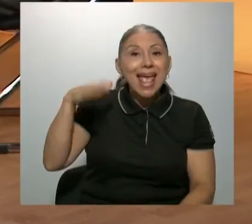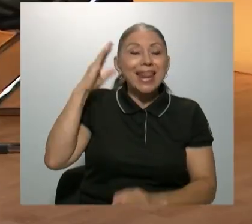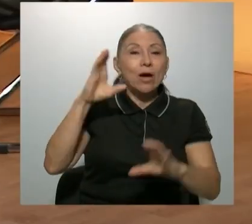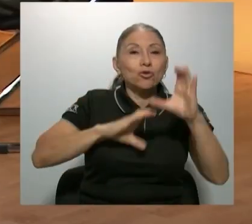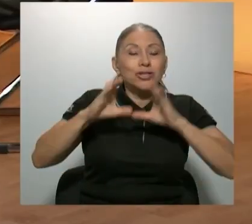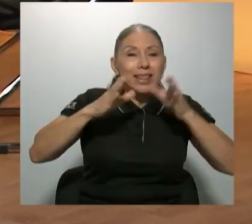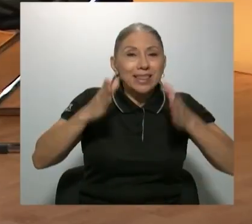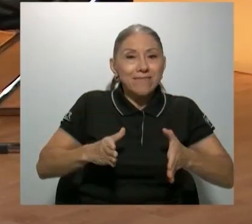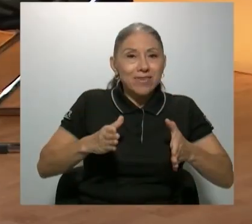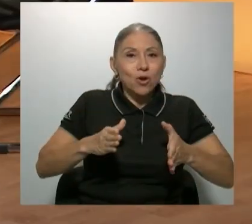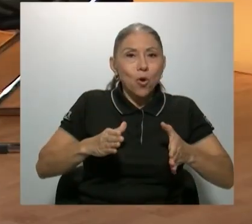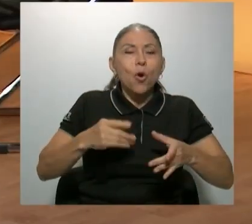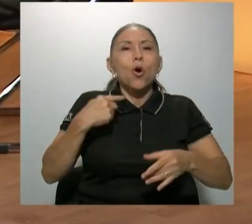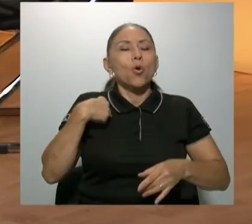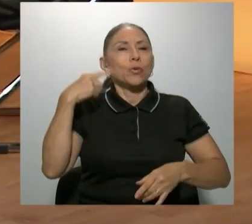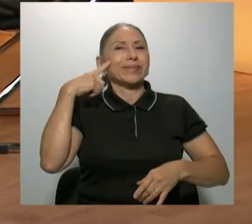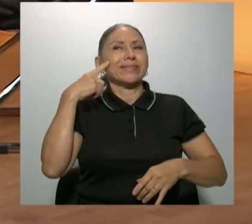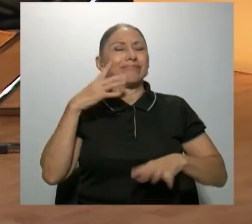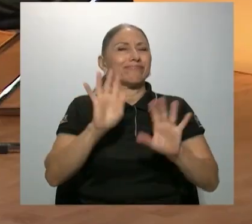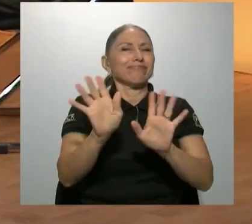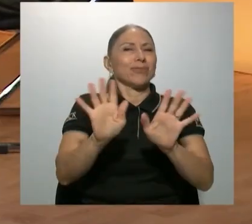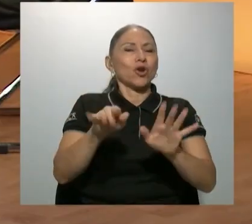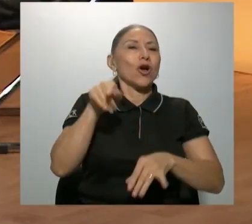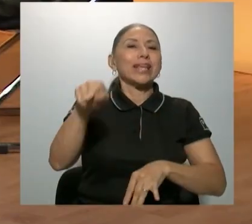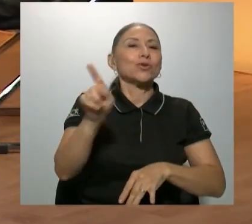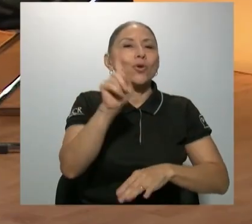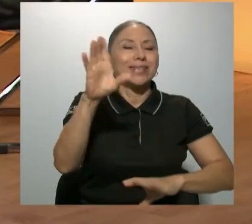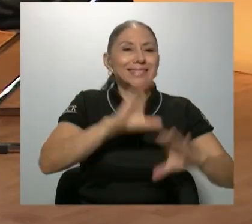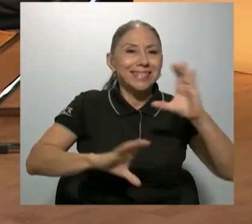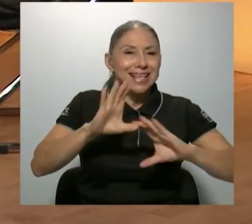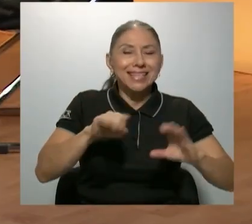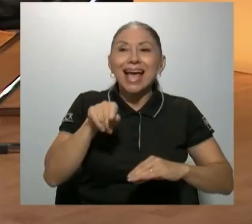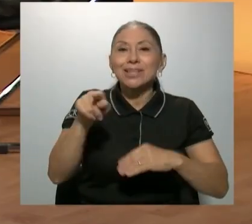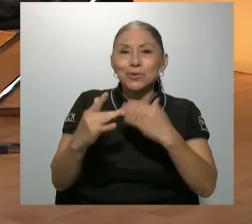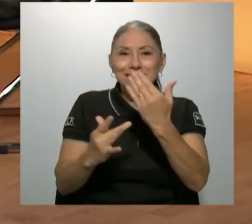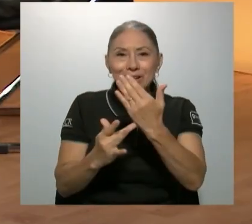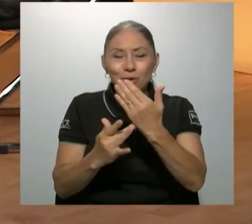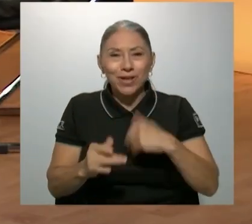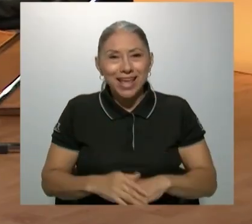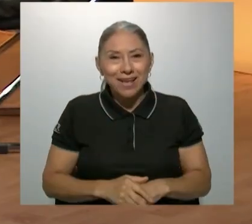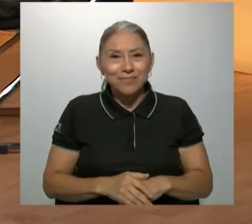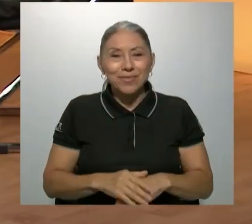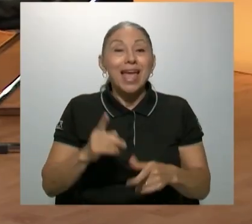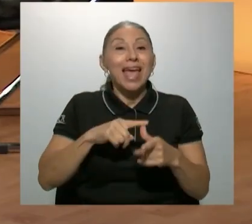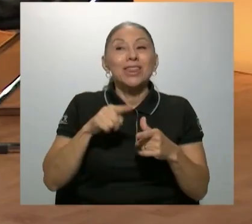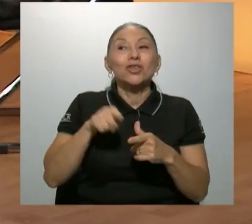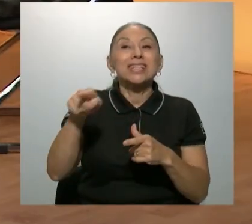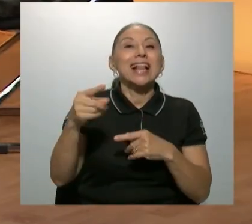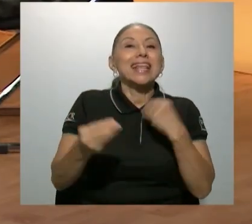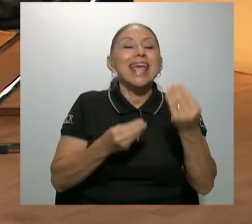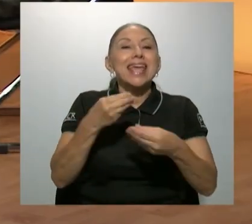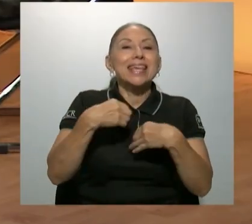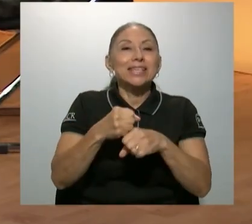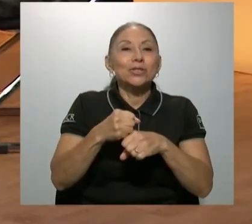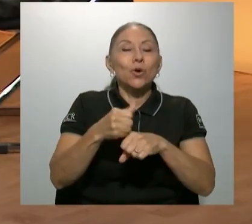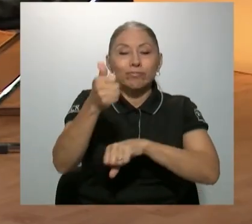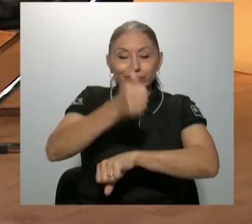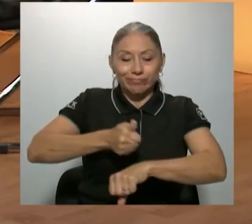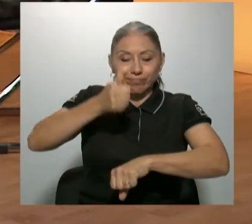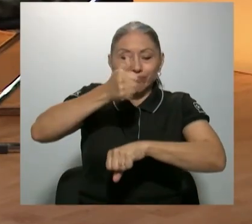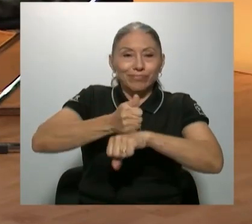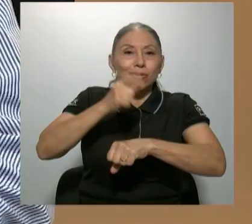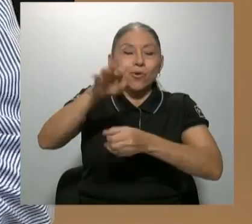rápidamente dice, no, eso no es ciencia, eso es tecnología. Dice, entonces montó una escuela